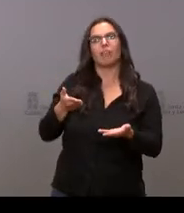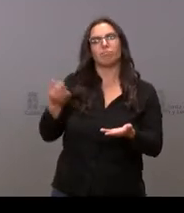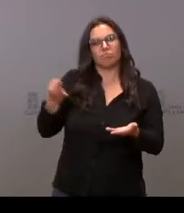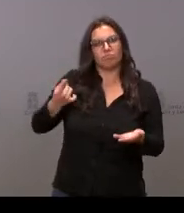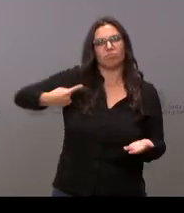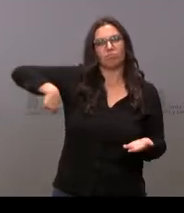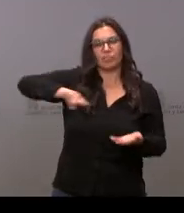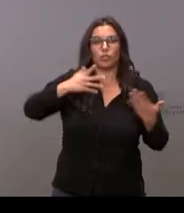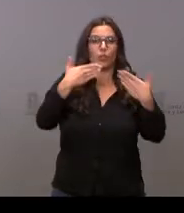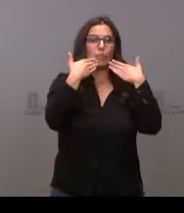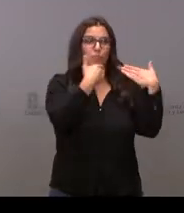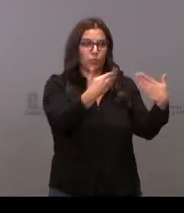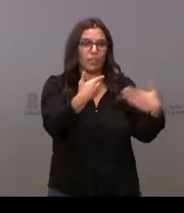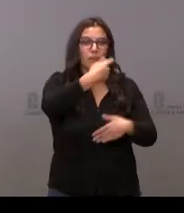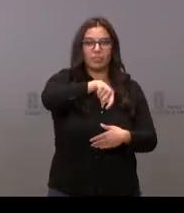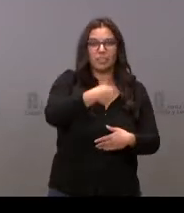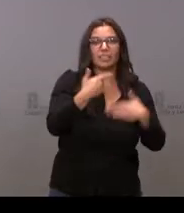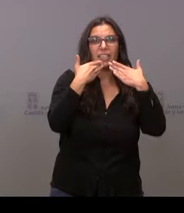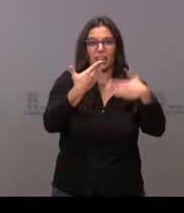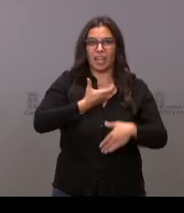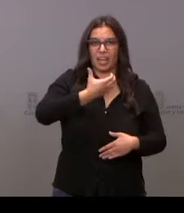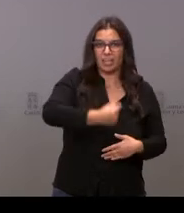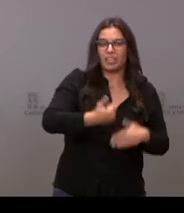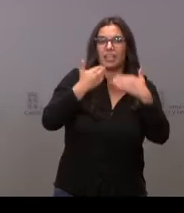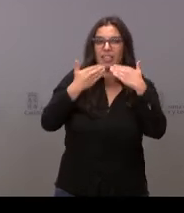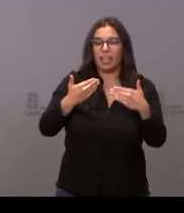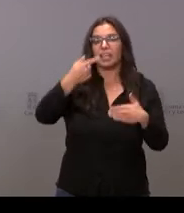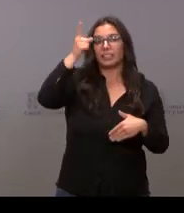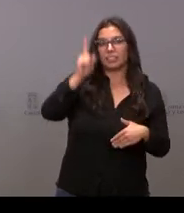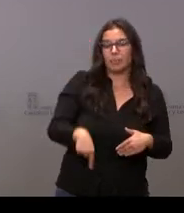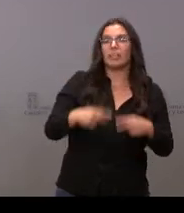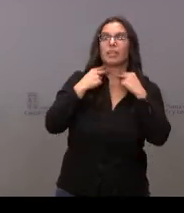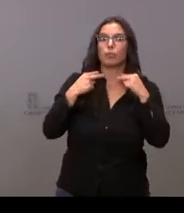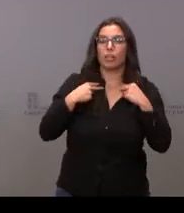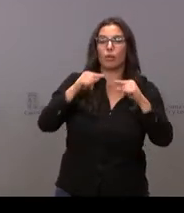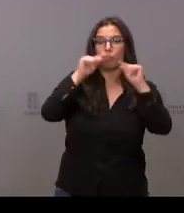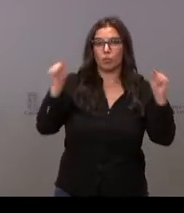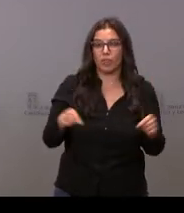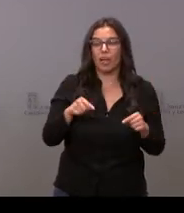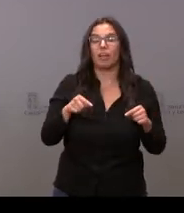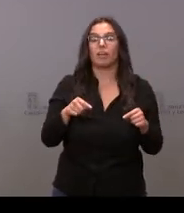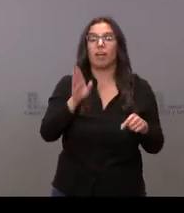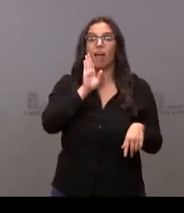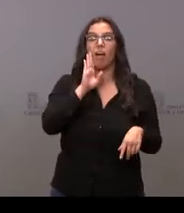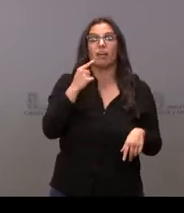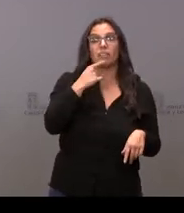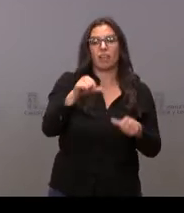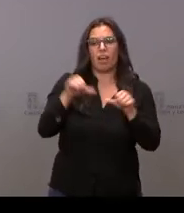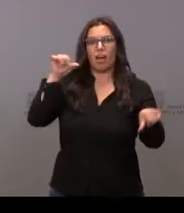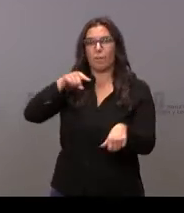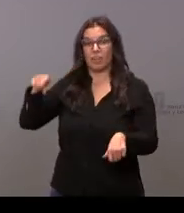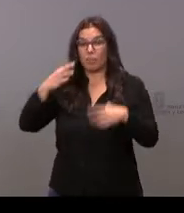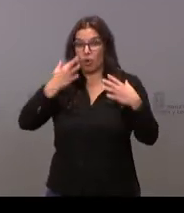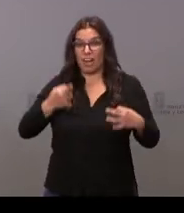muchas gracias presidente muchas gracias alcalde muchas gracias también a la diputación provincial decía antes que son meses pero con la